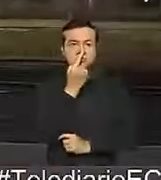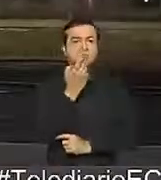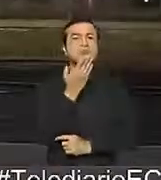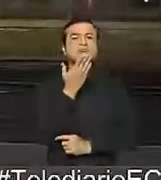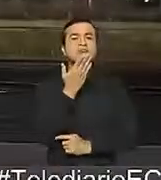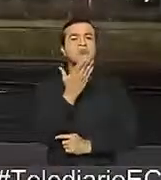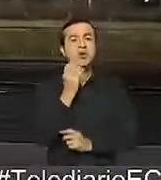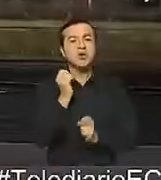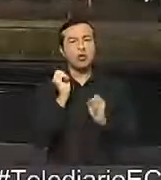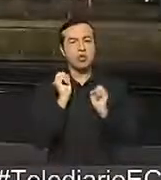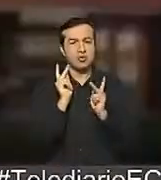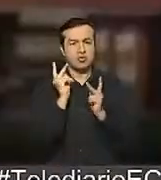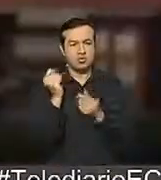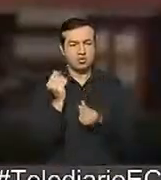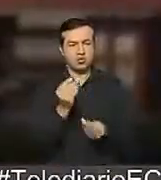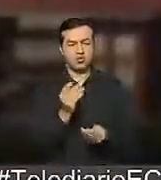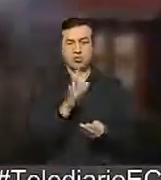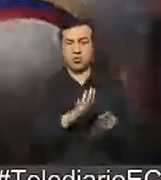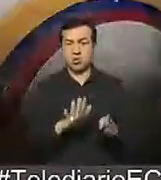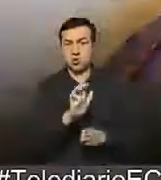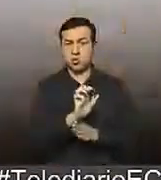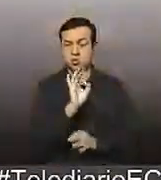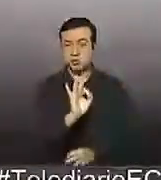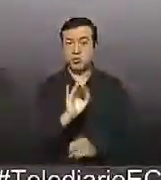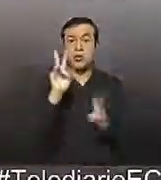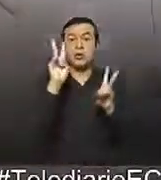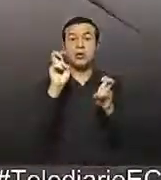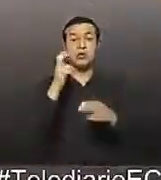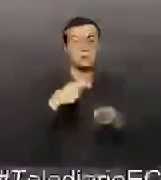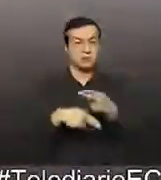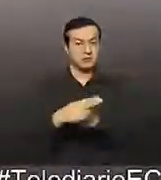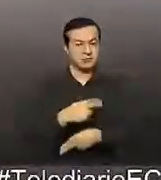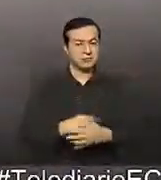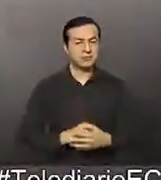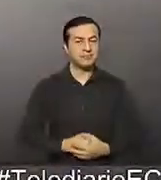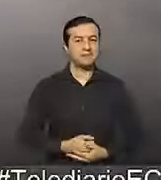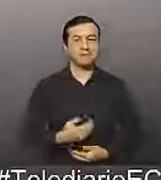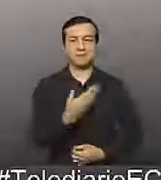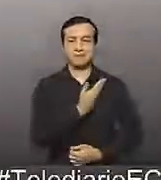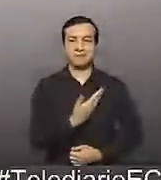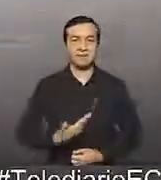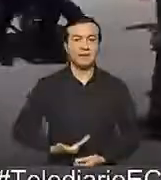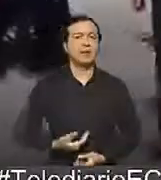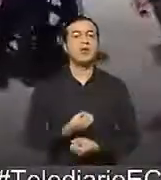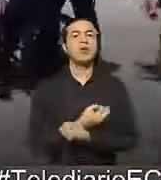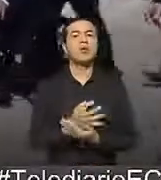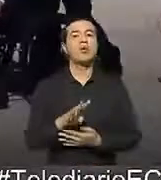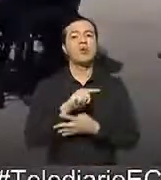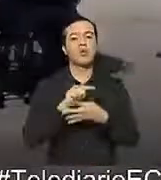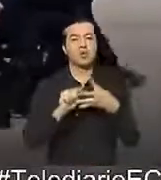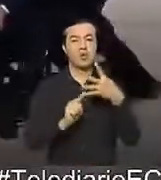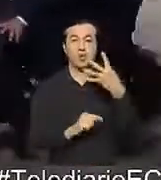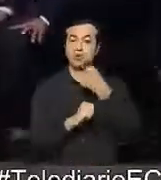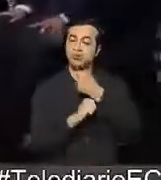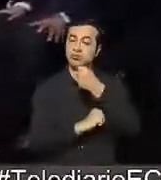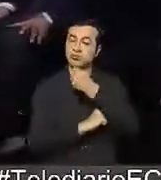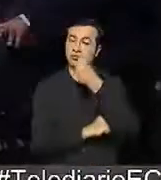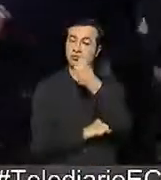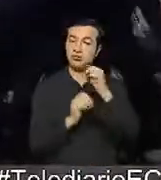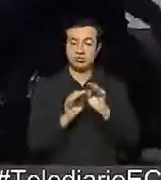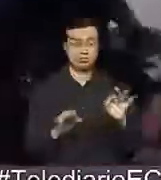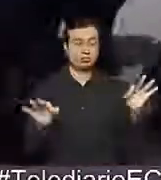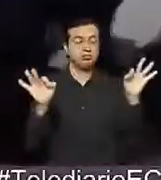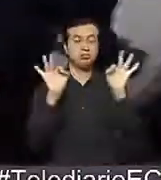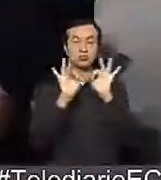las oportunidades que ofrece el Ecuador en materia comercial. El mandatario explicó los cuatro pilares fundamentales de su